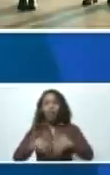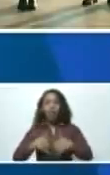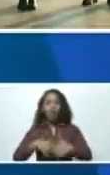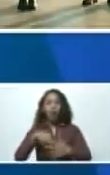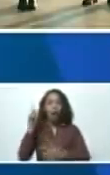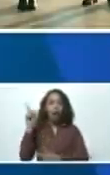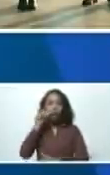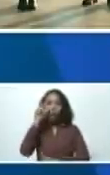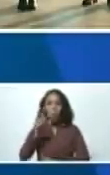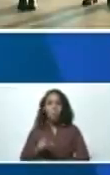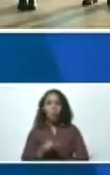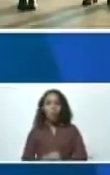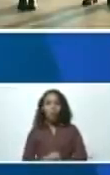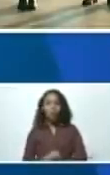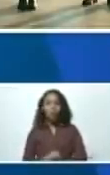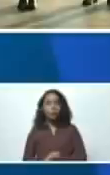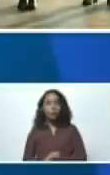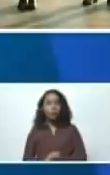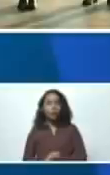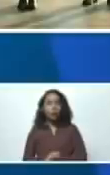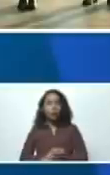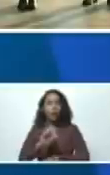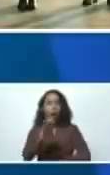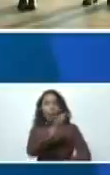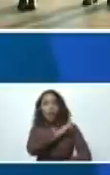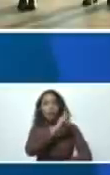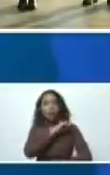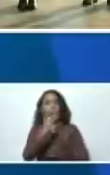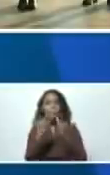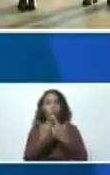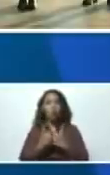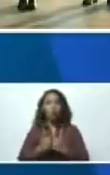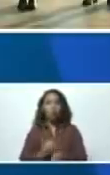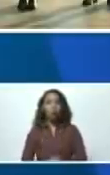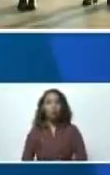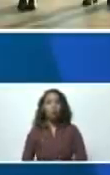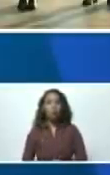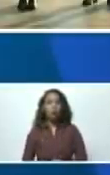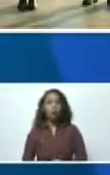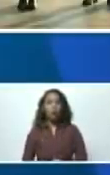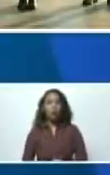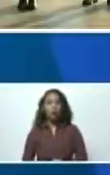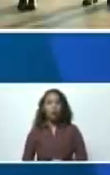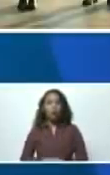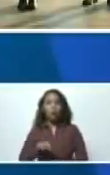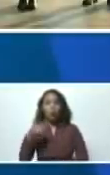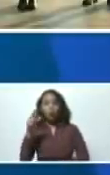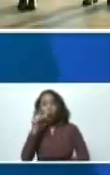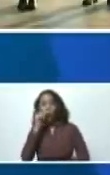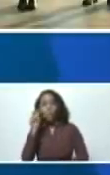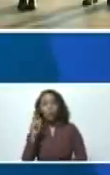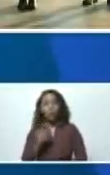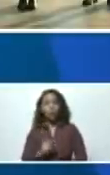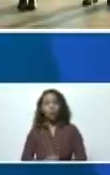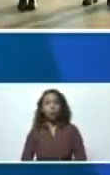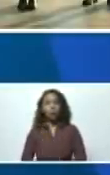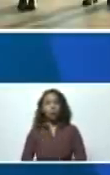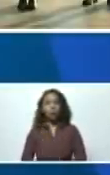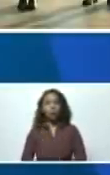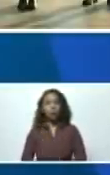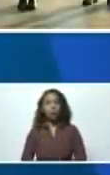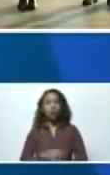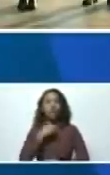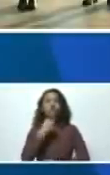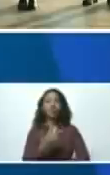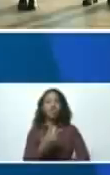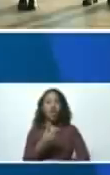Gabriel Diteodoro, gerente administrativo, y Erwin Angarita, vocero